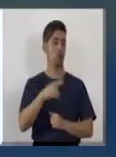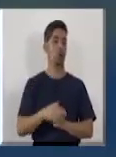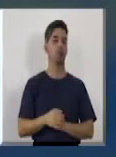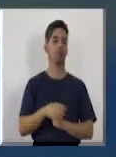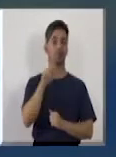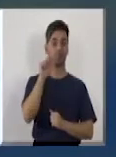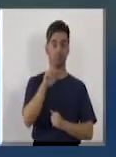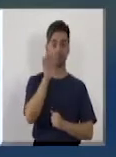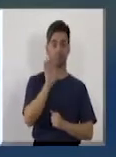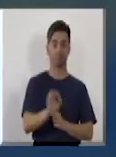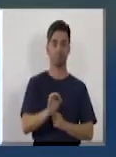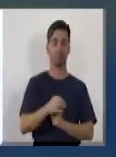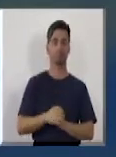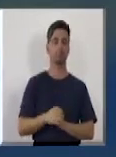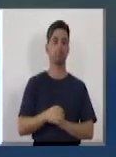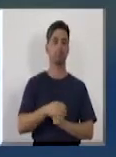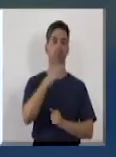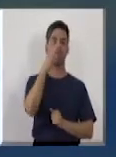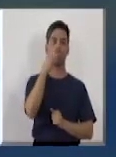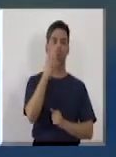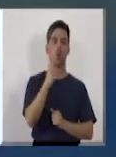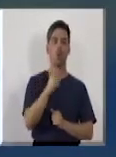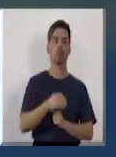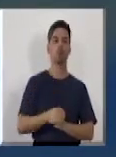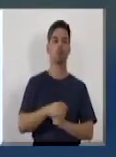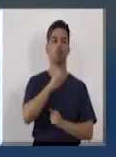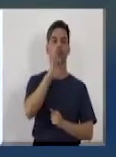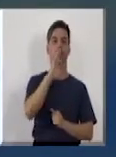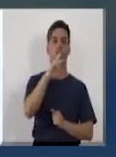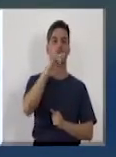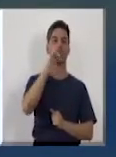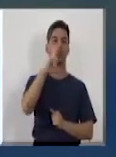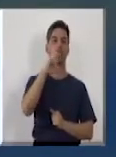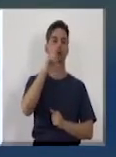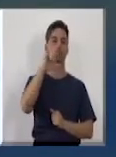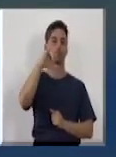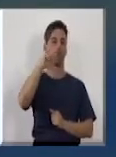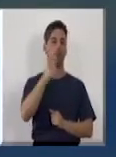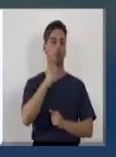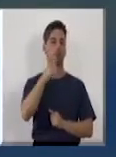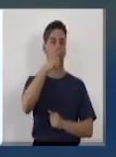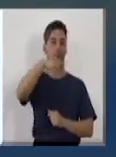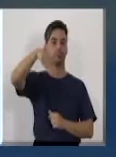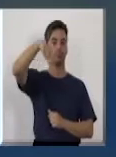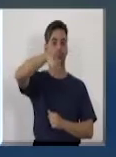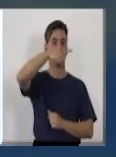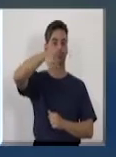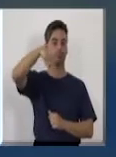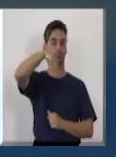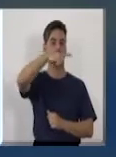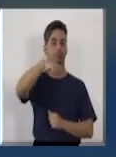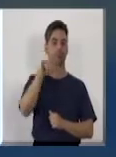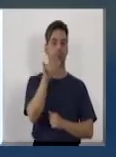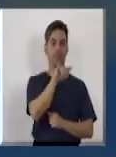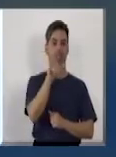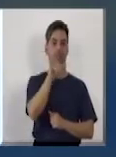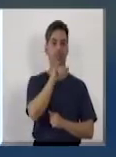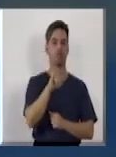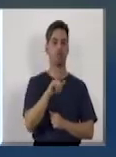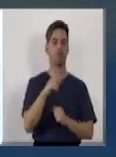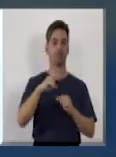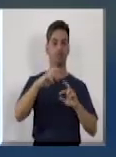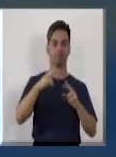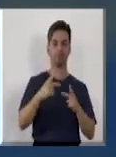ese encuentro que la frecuencia y el periodo son magnitudes recíprocas y que la unidad de medida del